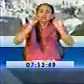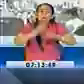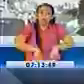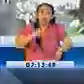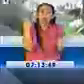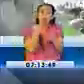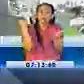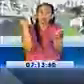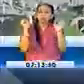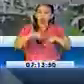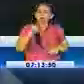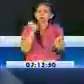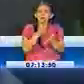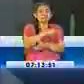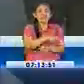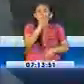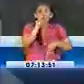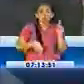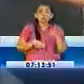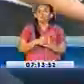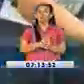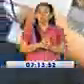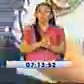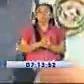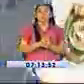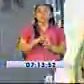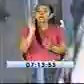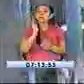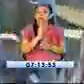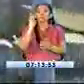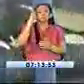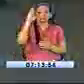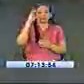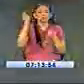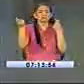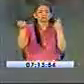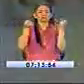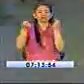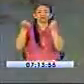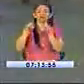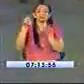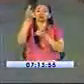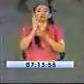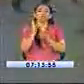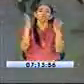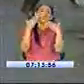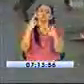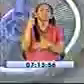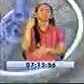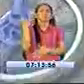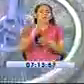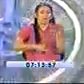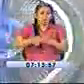matricular y tener su matrícula al día. Este es otro de los operativos que se han concentrado en el sur para, según las